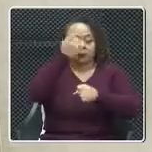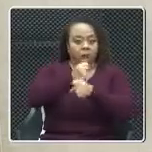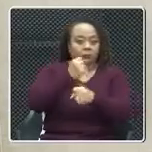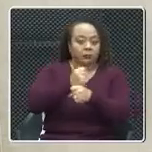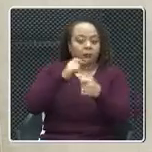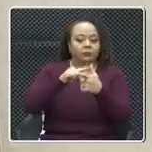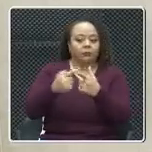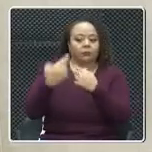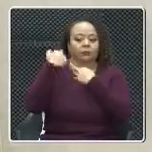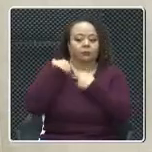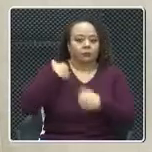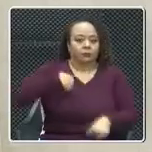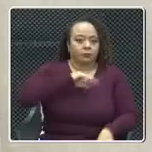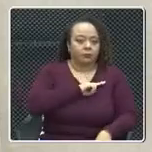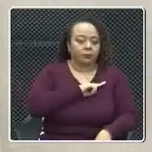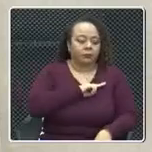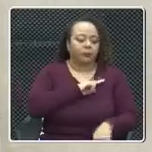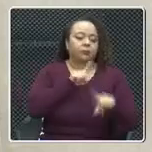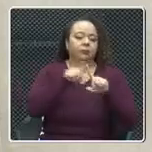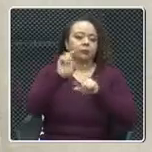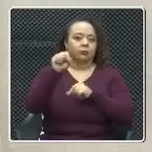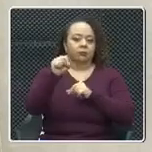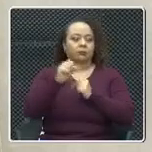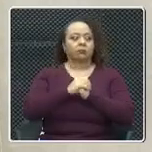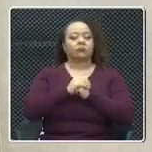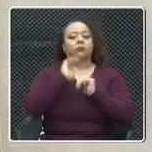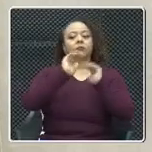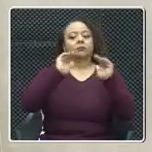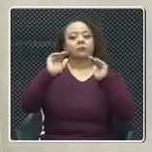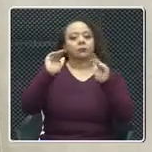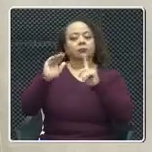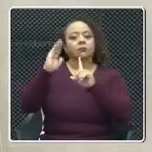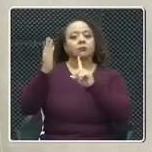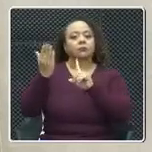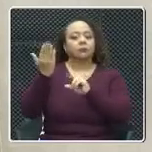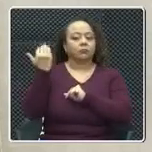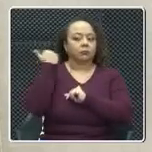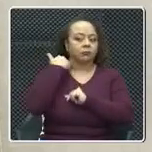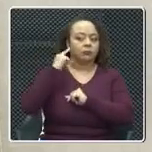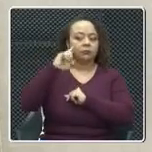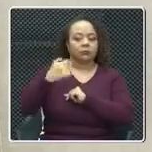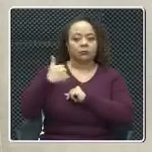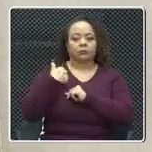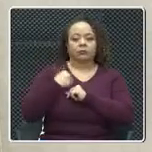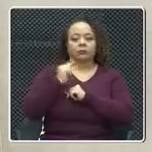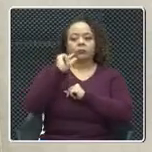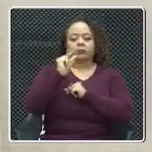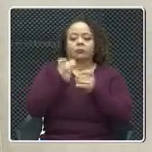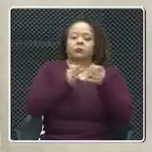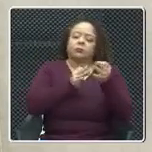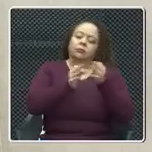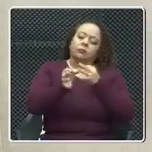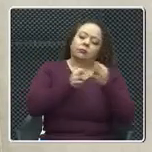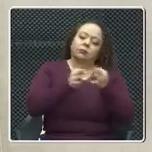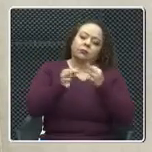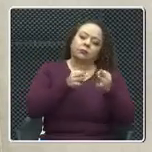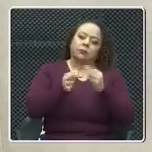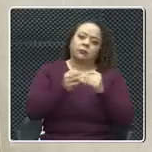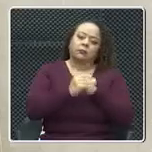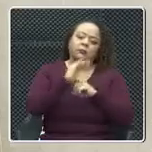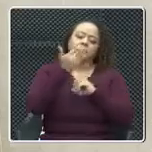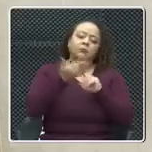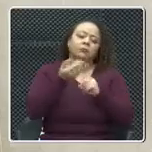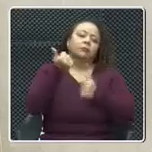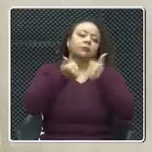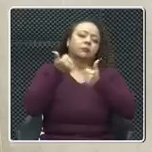nos corresponde a nosotros, pero sí, digamos, el aviso de accidente debe llevar un poco la descripción de cuál es la